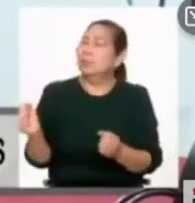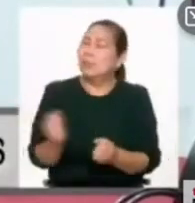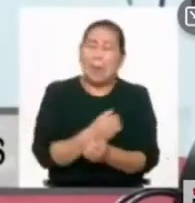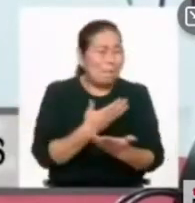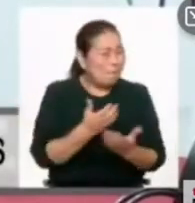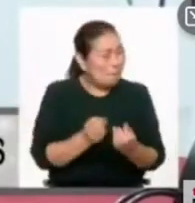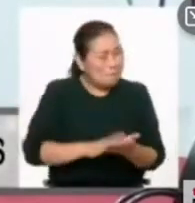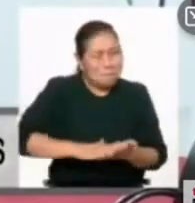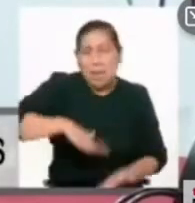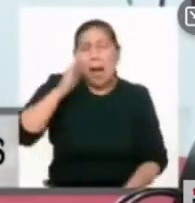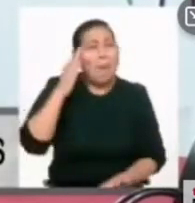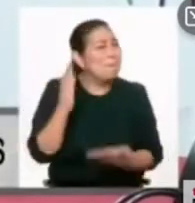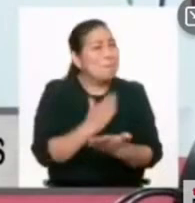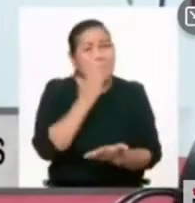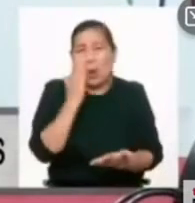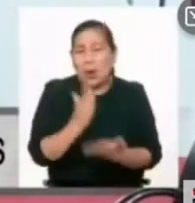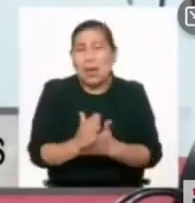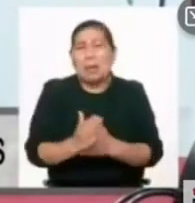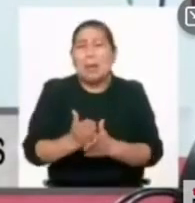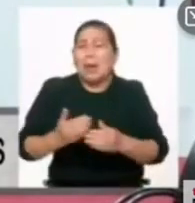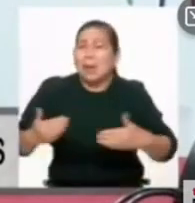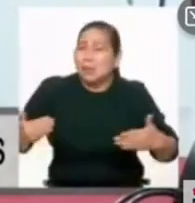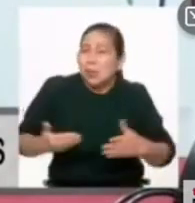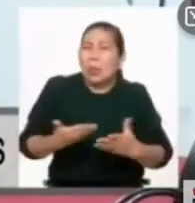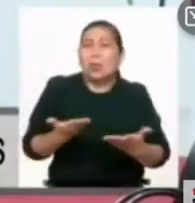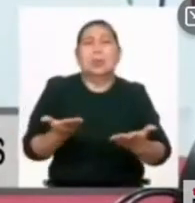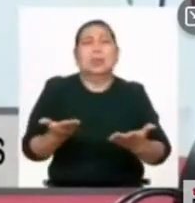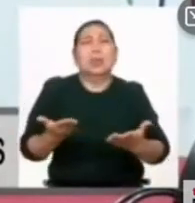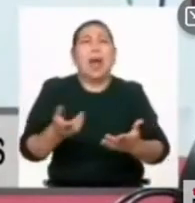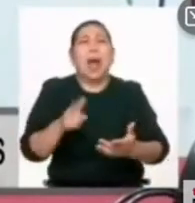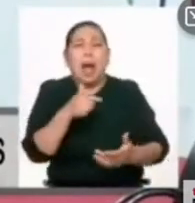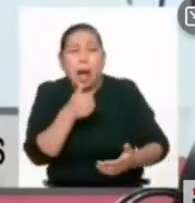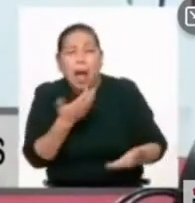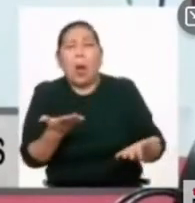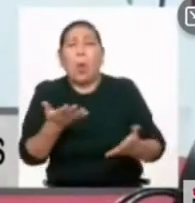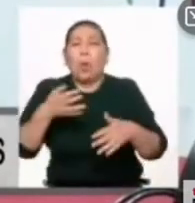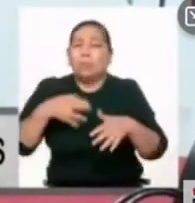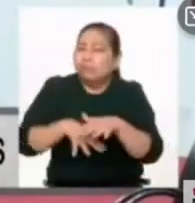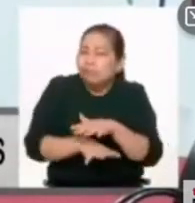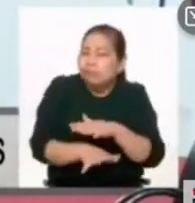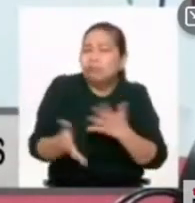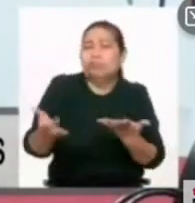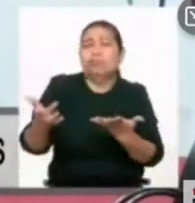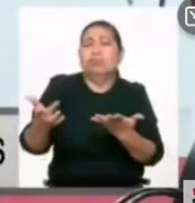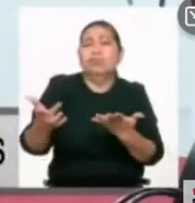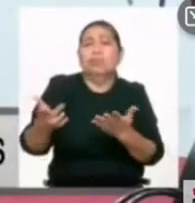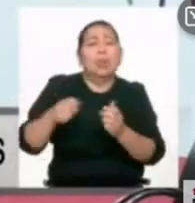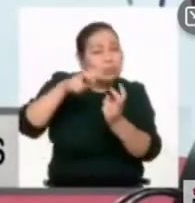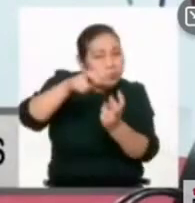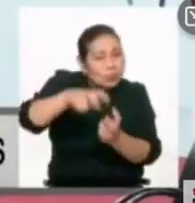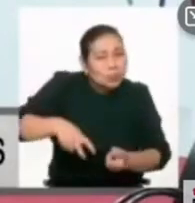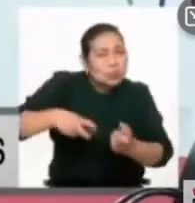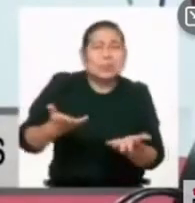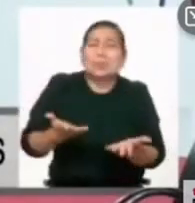destrozado, ¿no? Por ejemplo, en vías de comunicación, en cuanto a agua y desagüe, en la